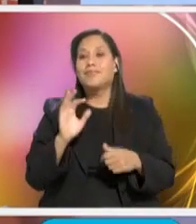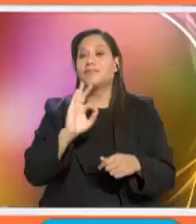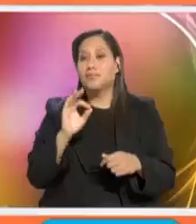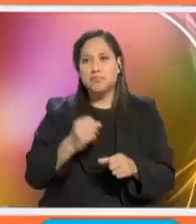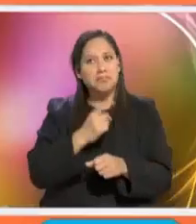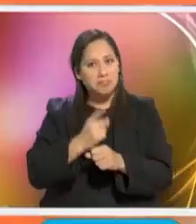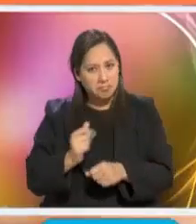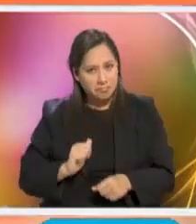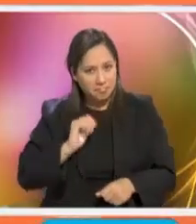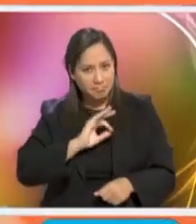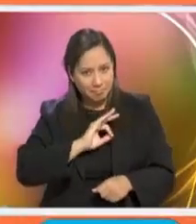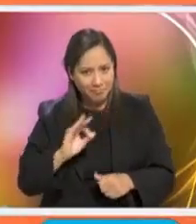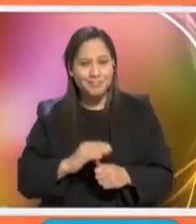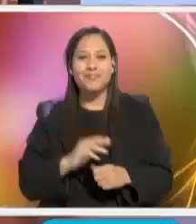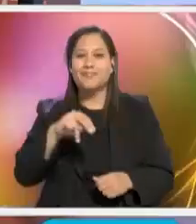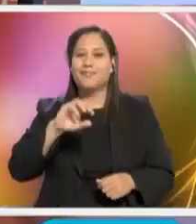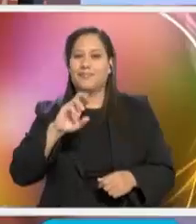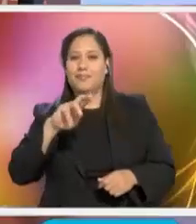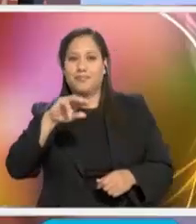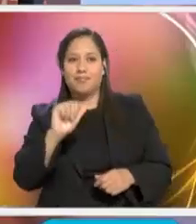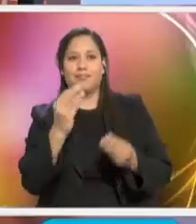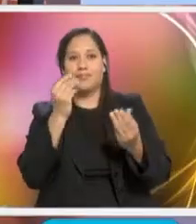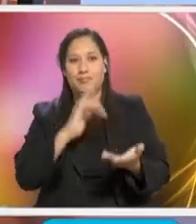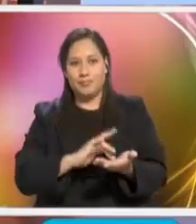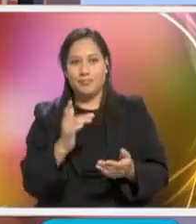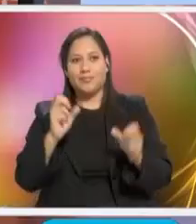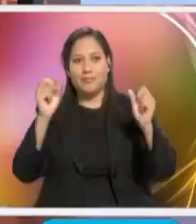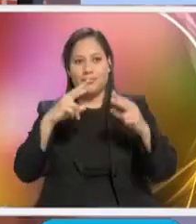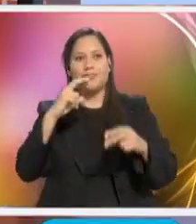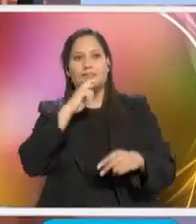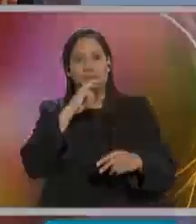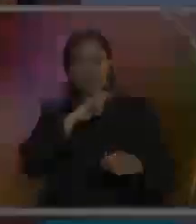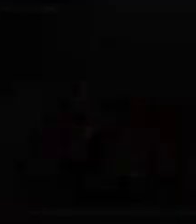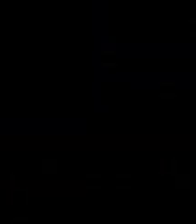nosotros. Claro que sí, encantada. Norma, muchas gracias. Muchas gracias. Nos vemos muy pronto. Muchas gracias.